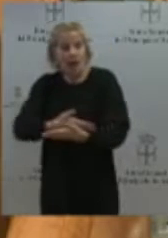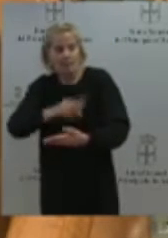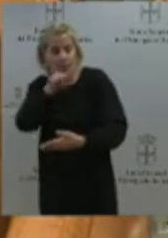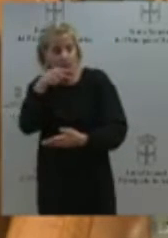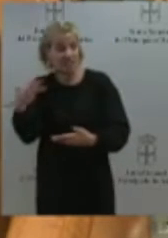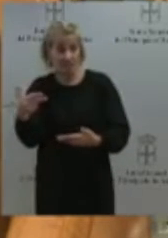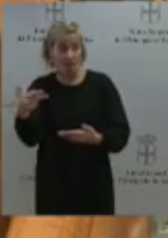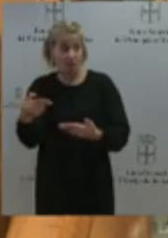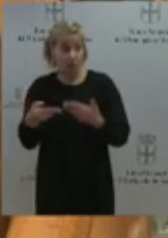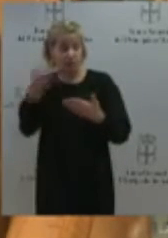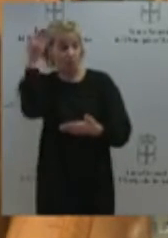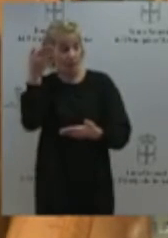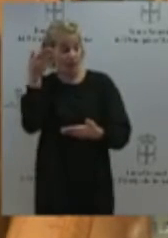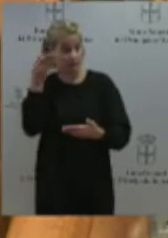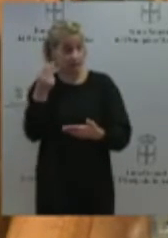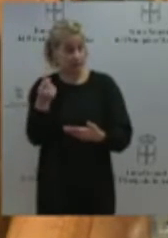cómo se paga?